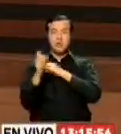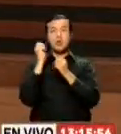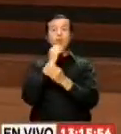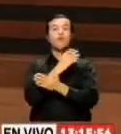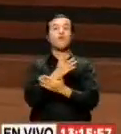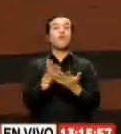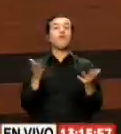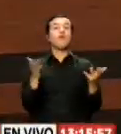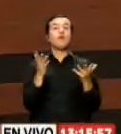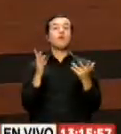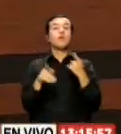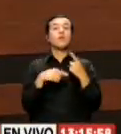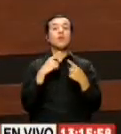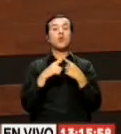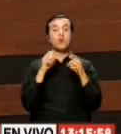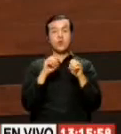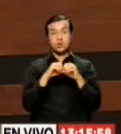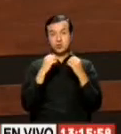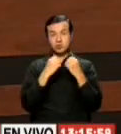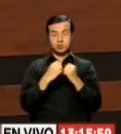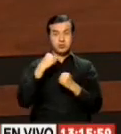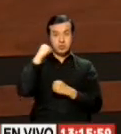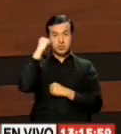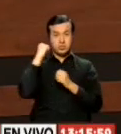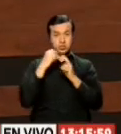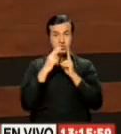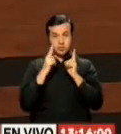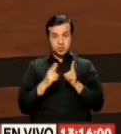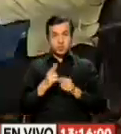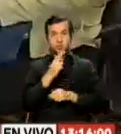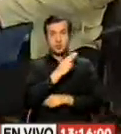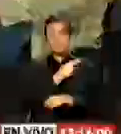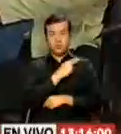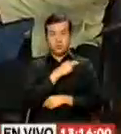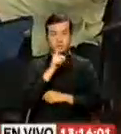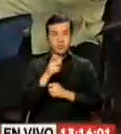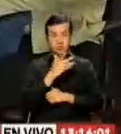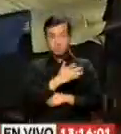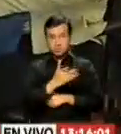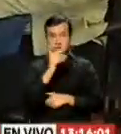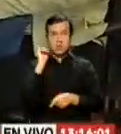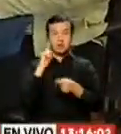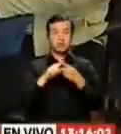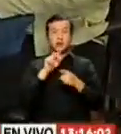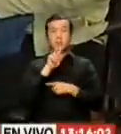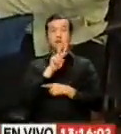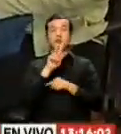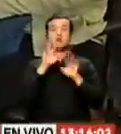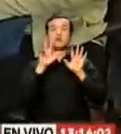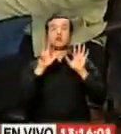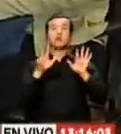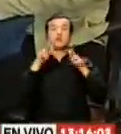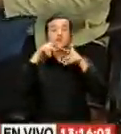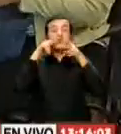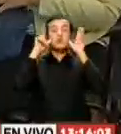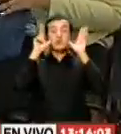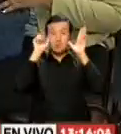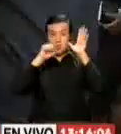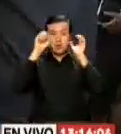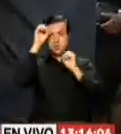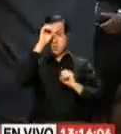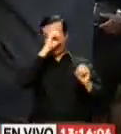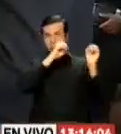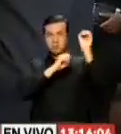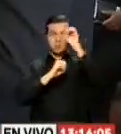informe preliminar se entregará a organizaciones de derechos humanos, universidades y víctimas, quienes hasta el 28 de diciembre podrán realizar